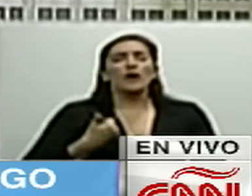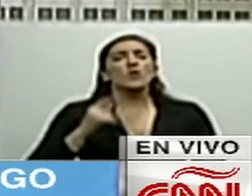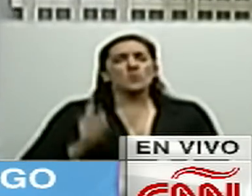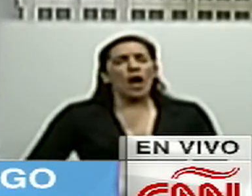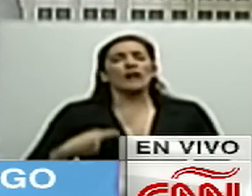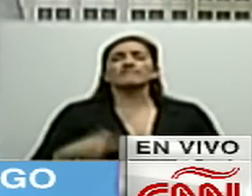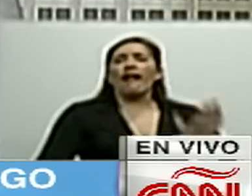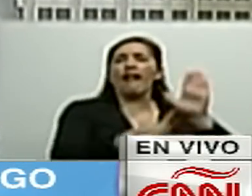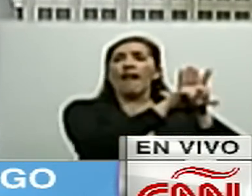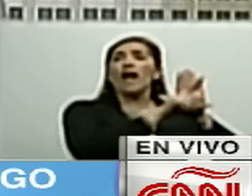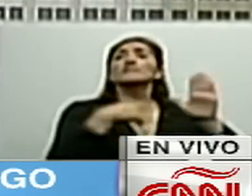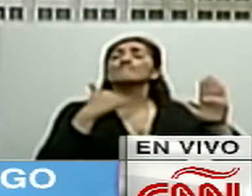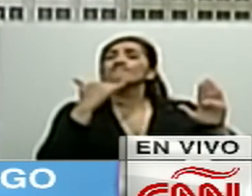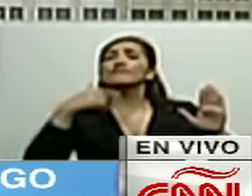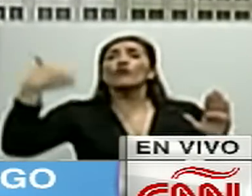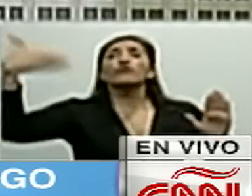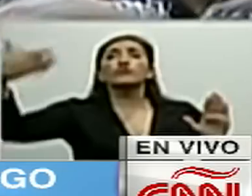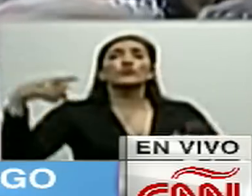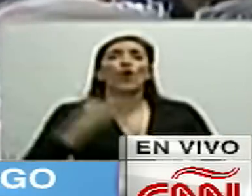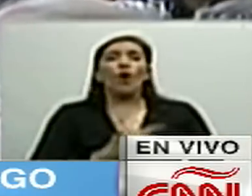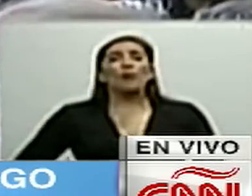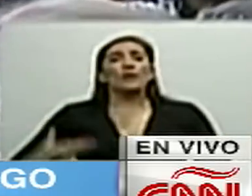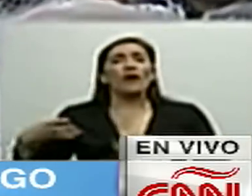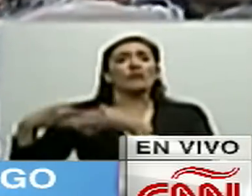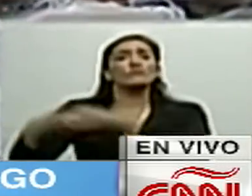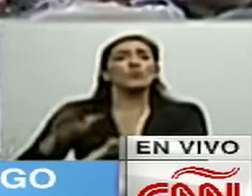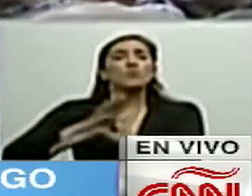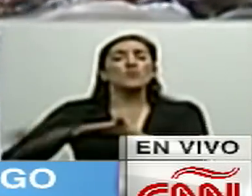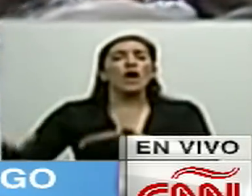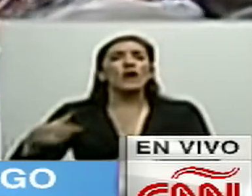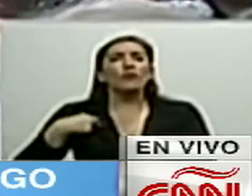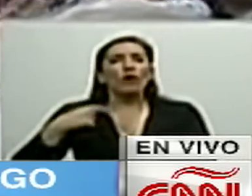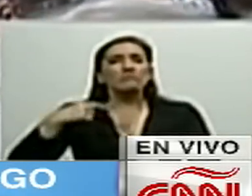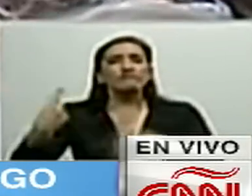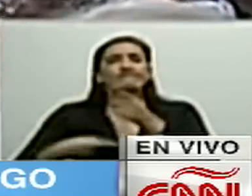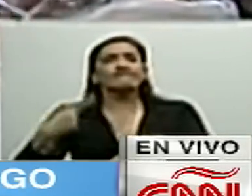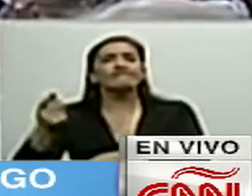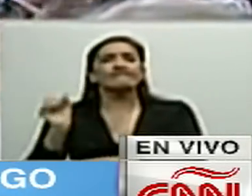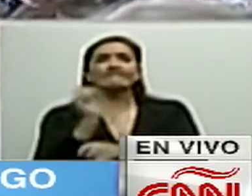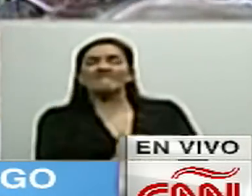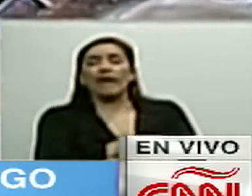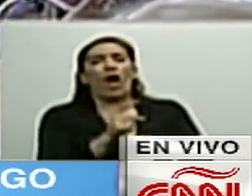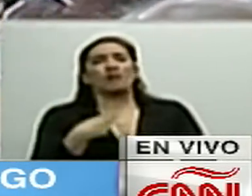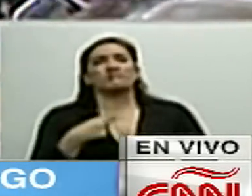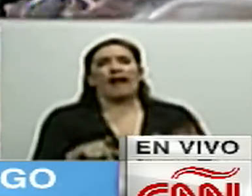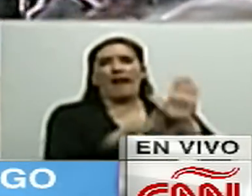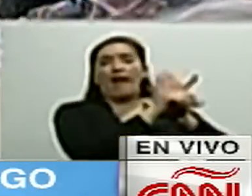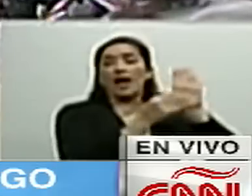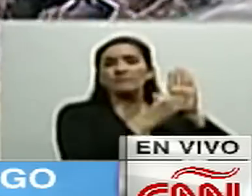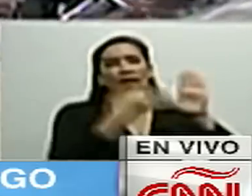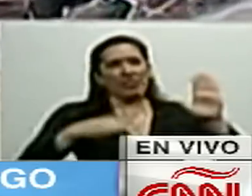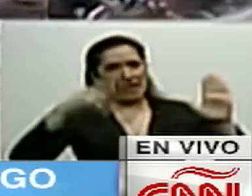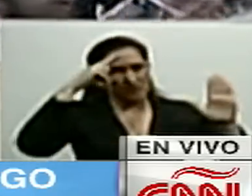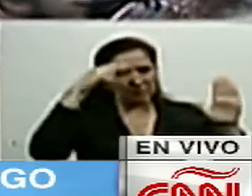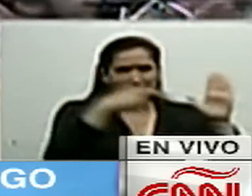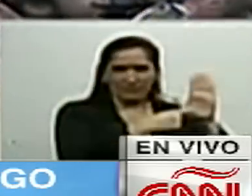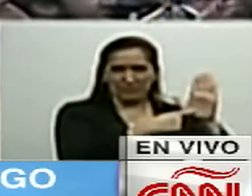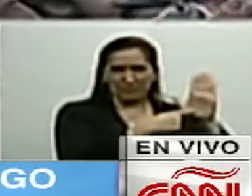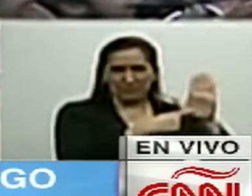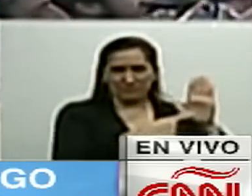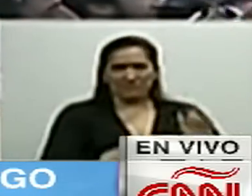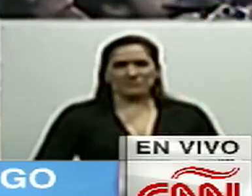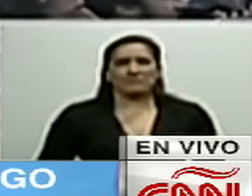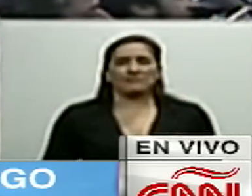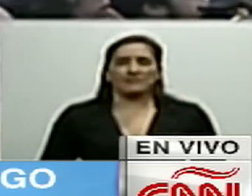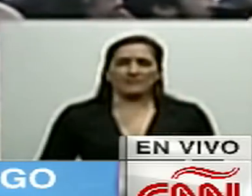llamado porque Argentina s ha pagado el mundo sigue andando y Argentina también aseguró la mandatar lo mismo que había